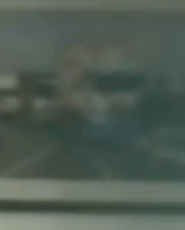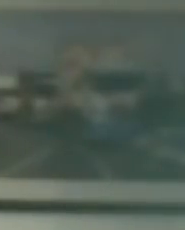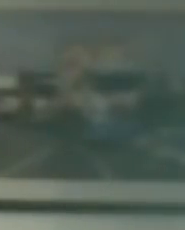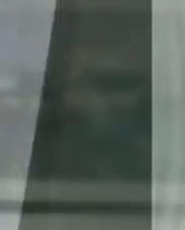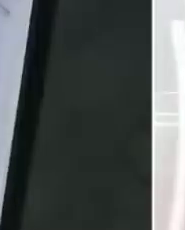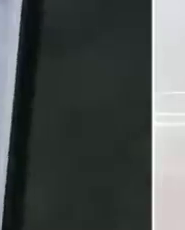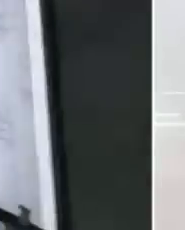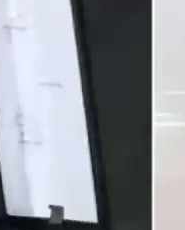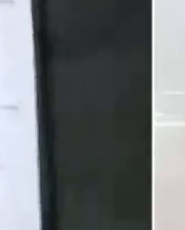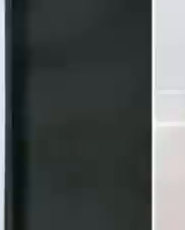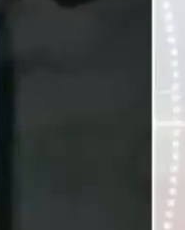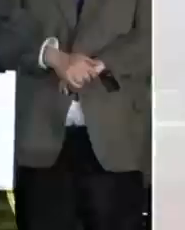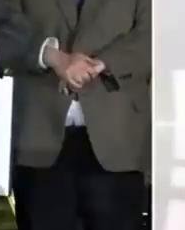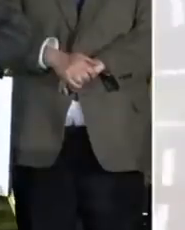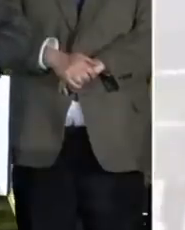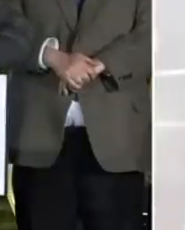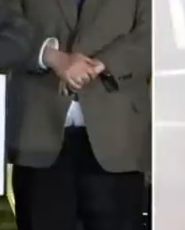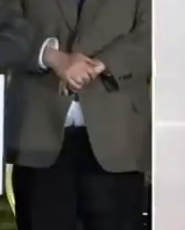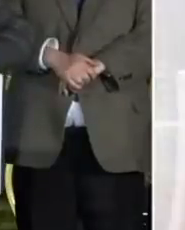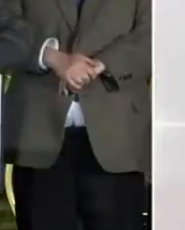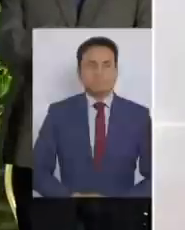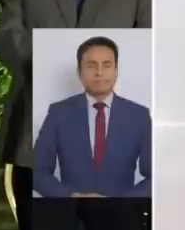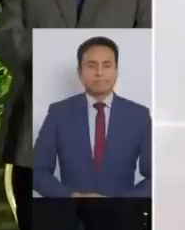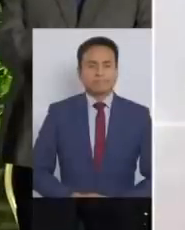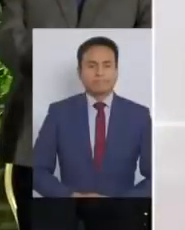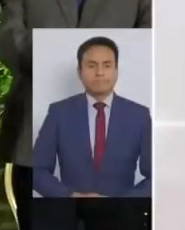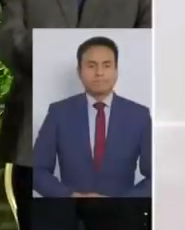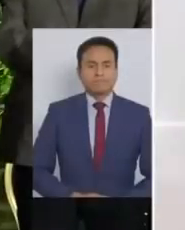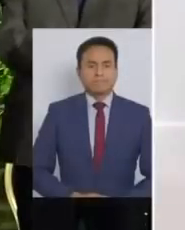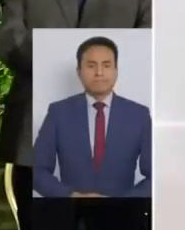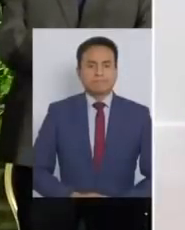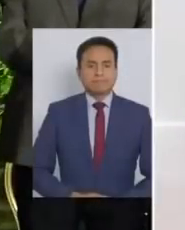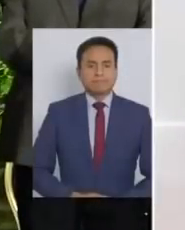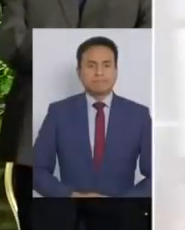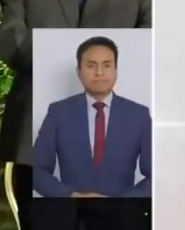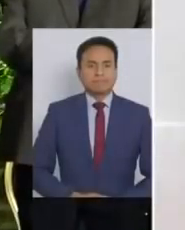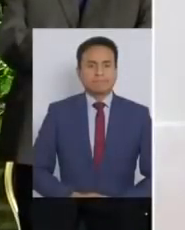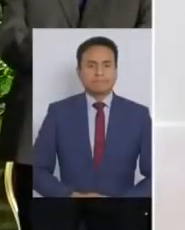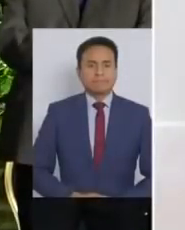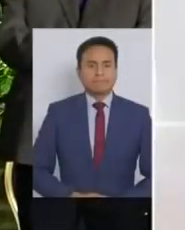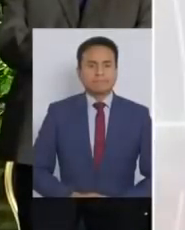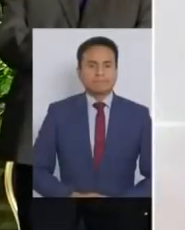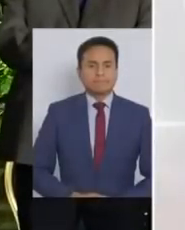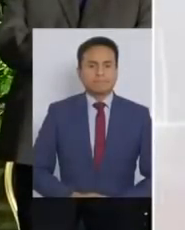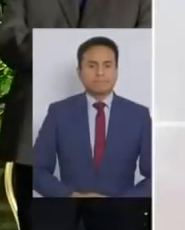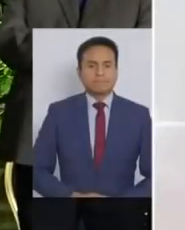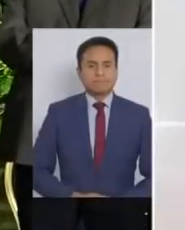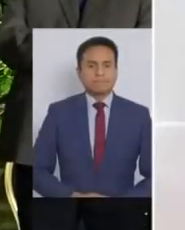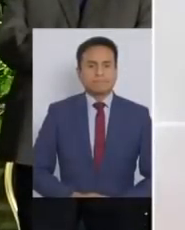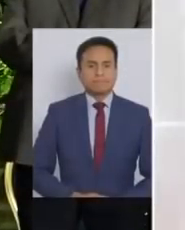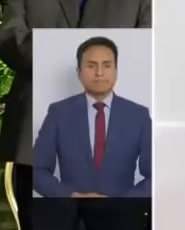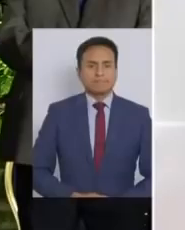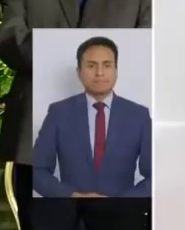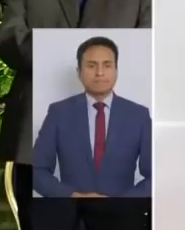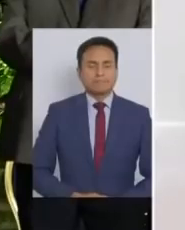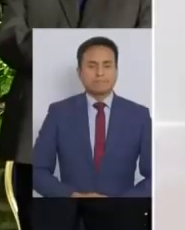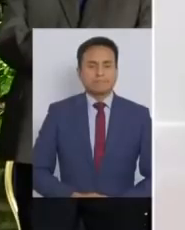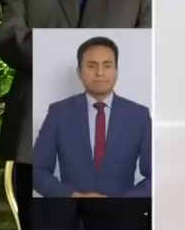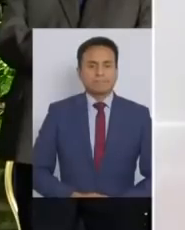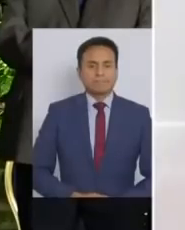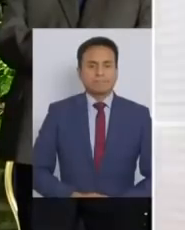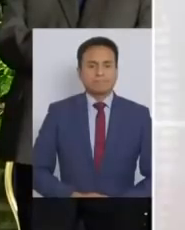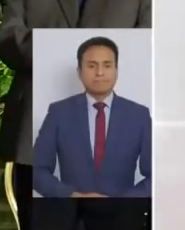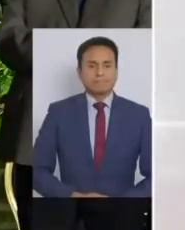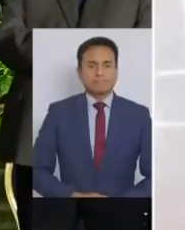se mezcló la discusión de mínimos comunes en un minuto en que muchas pymes y emprendedores necesitaban ayuda concreta y ayuda rápida. Nosotros entendemos